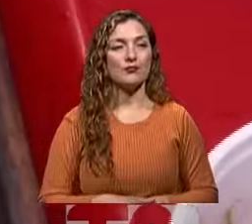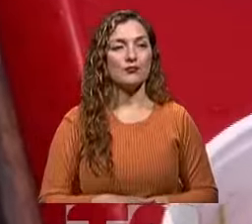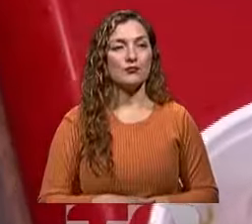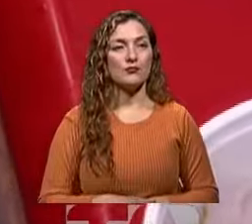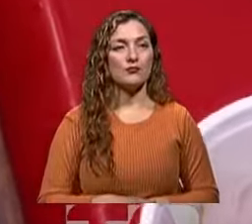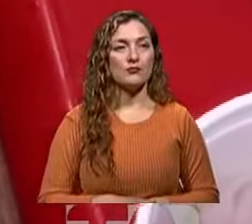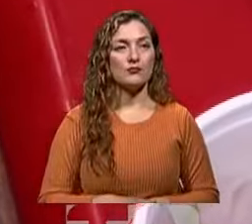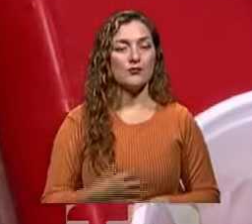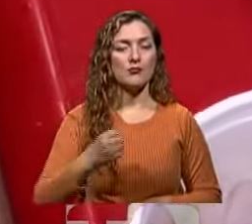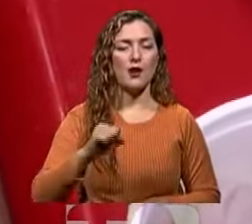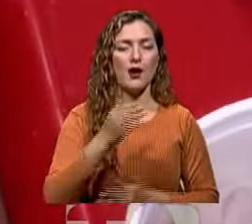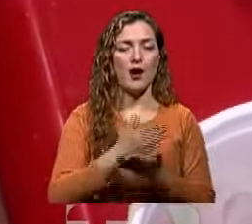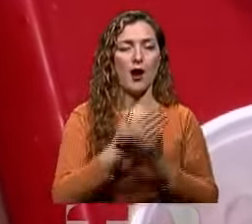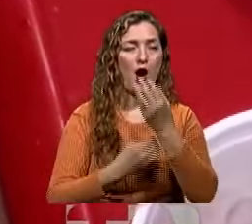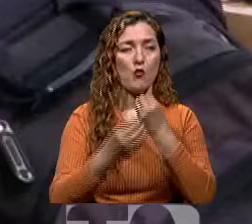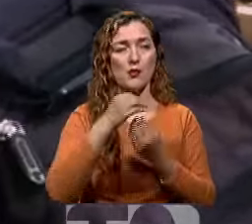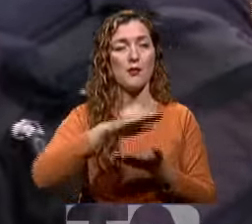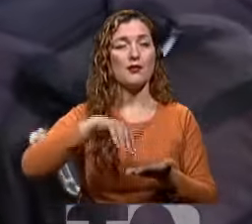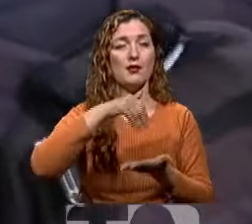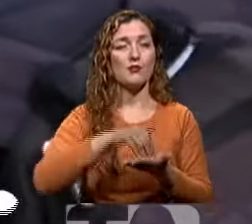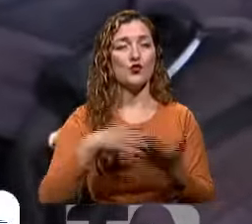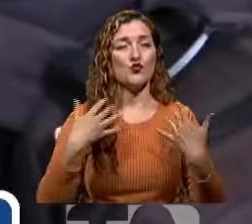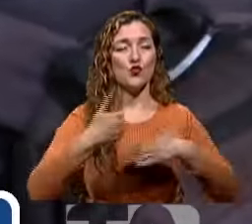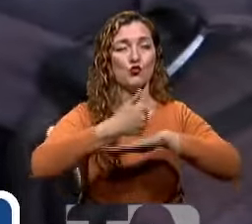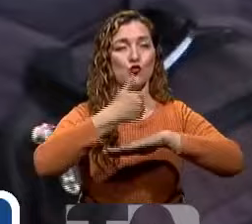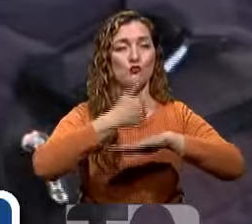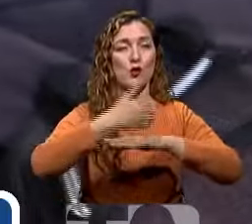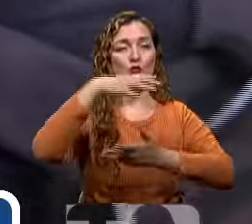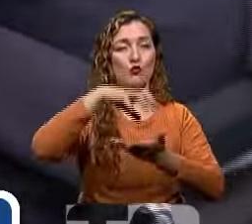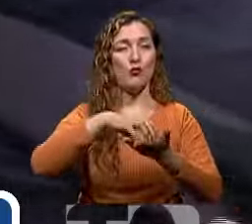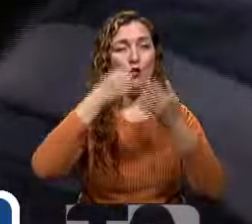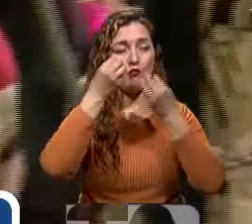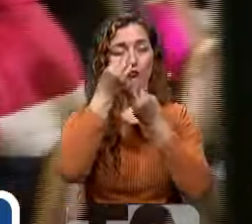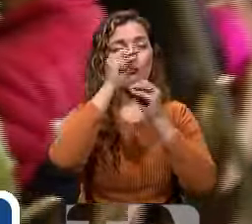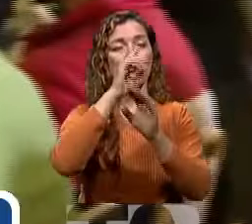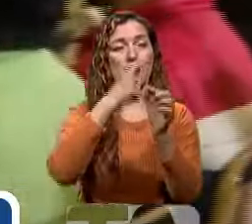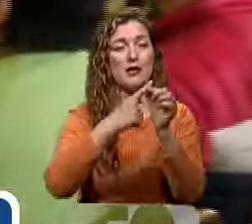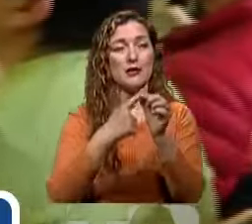A través de un viaje gastronómico por Manabí, las autoridades de esa provincia anunciaron que